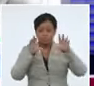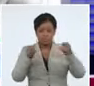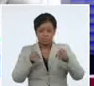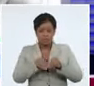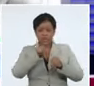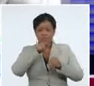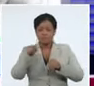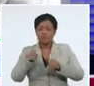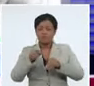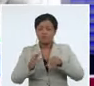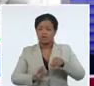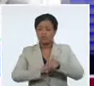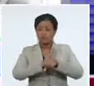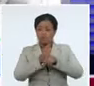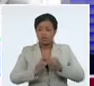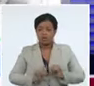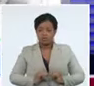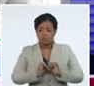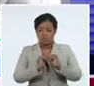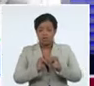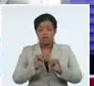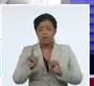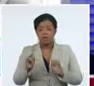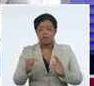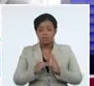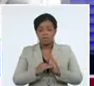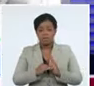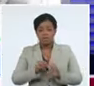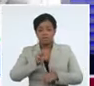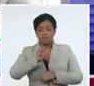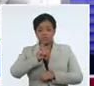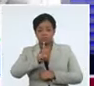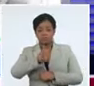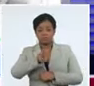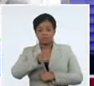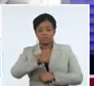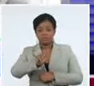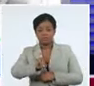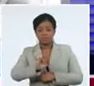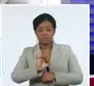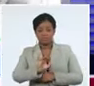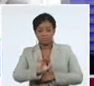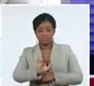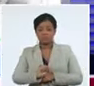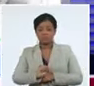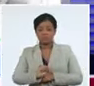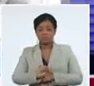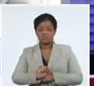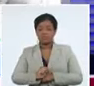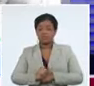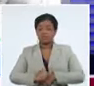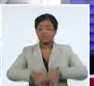COVID-19 que se reporta en nuestro país es de 1.319. Y de ellos casos autóctonos,